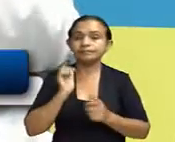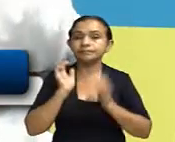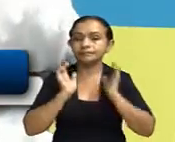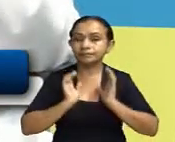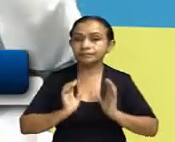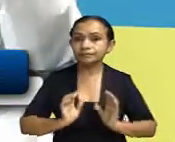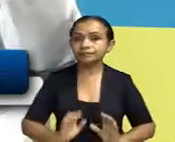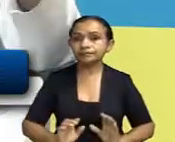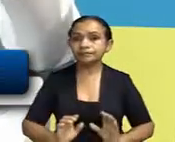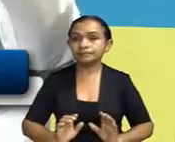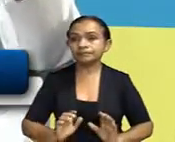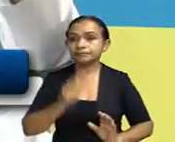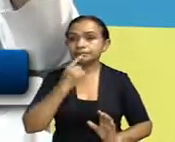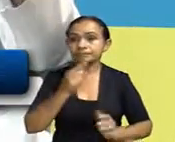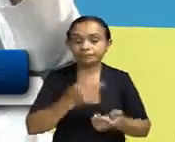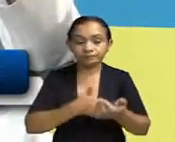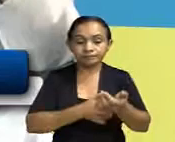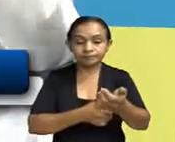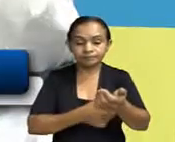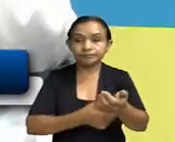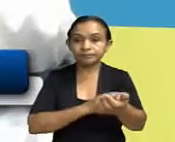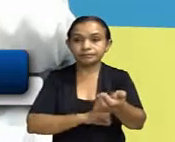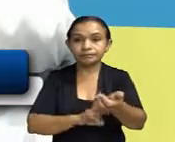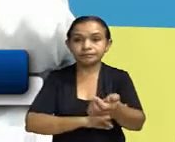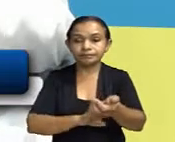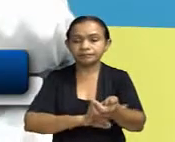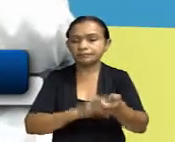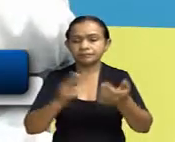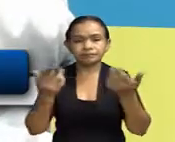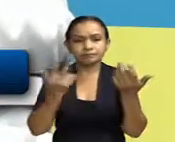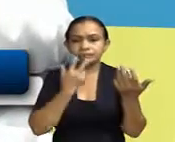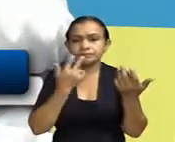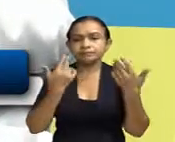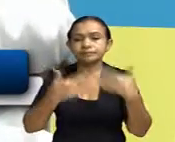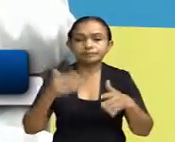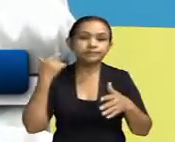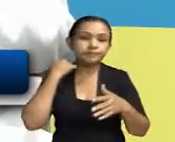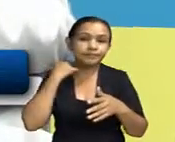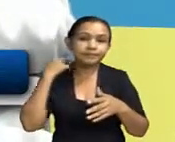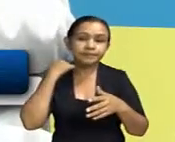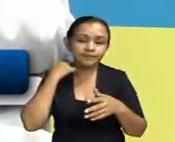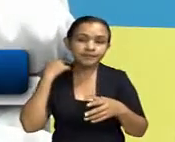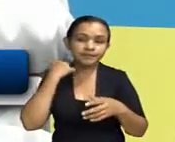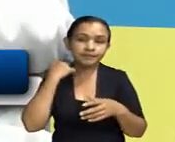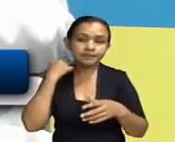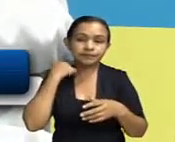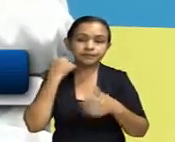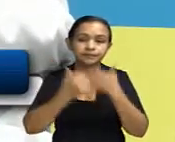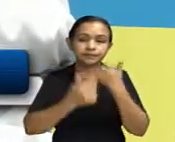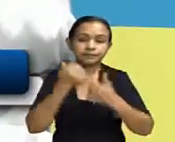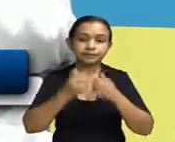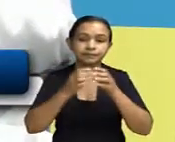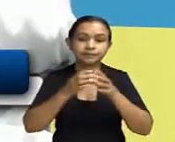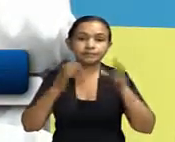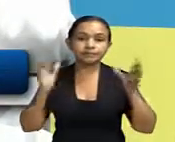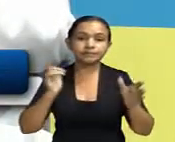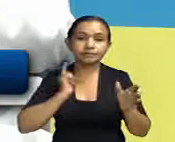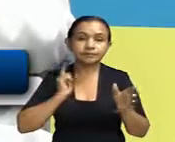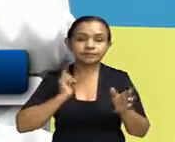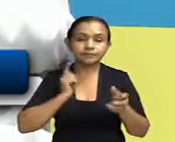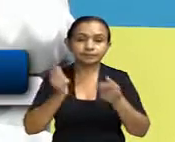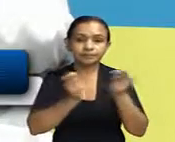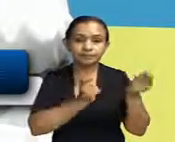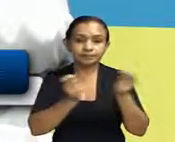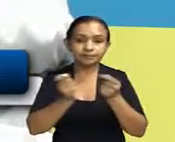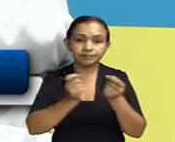la persona se le diagnostica hipertensión y diabetes, no pasa nada, pero hay que checarse y revisarse para evitar la progresión. Es decir, mantener control de